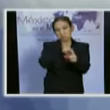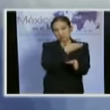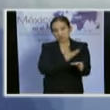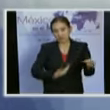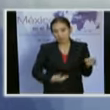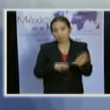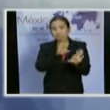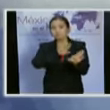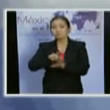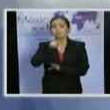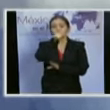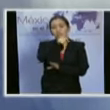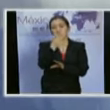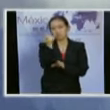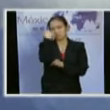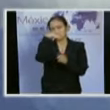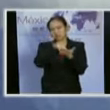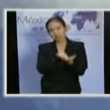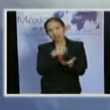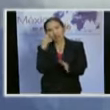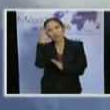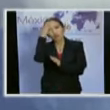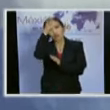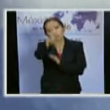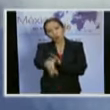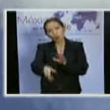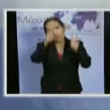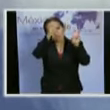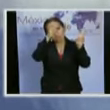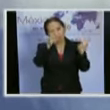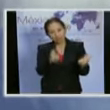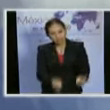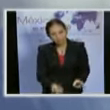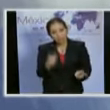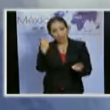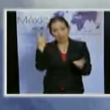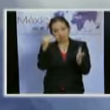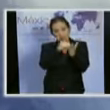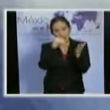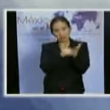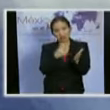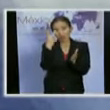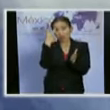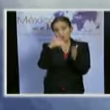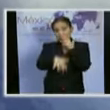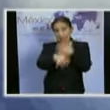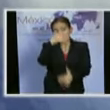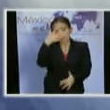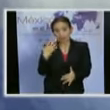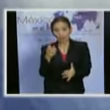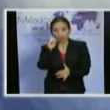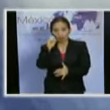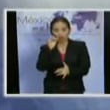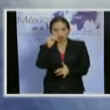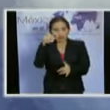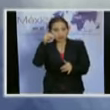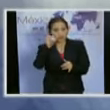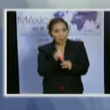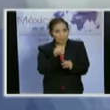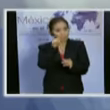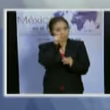Se preguntarán ustedes que, bueno, de cara a la agenda post-2015, ¿qué plantea Oxfam? ¿Dónde están los